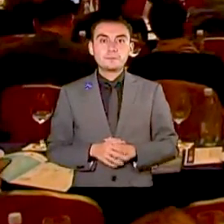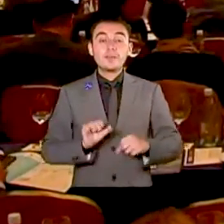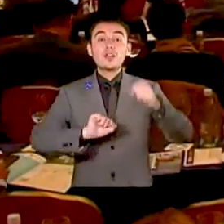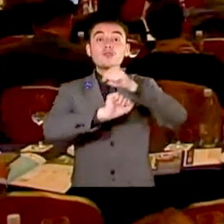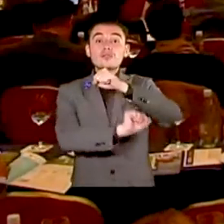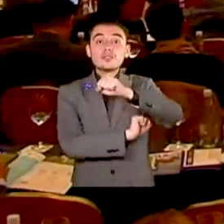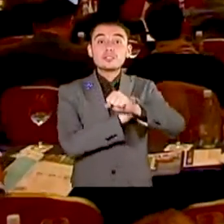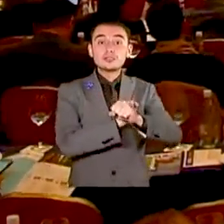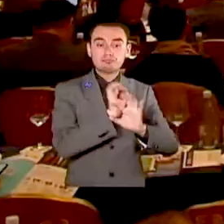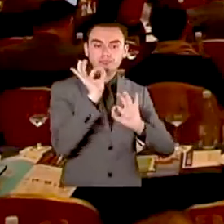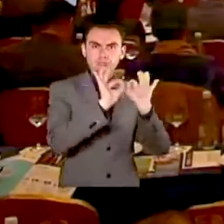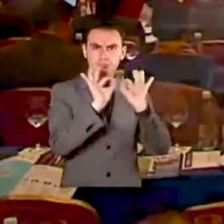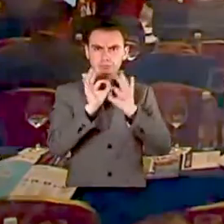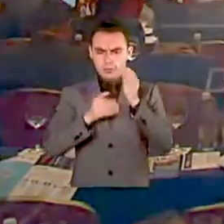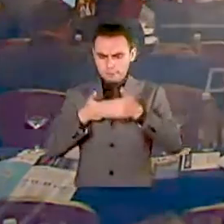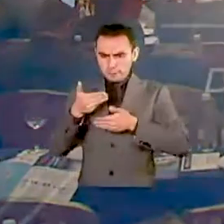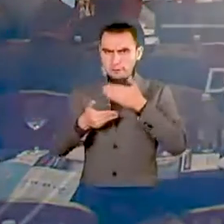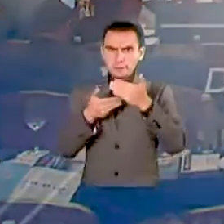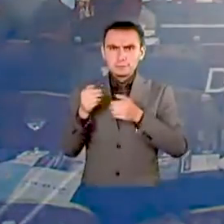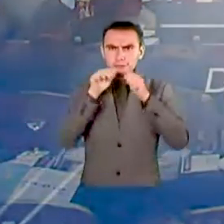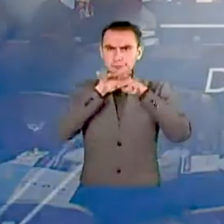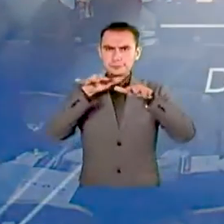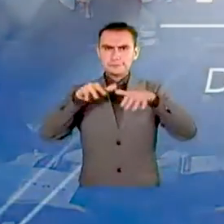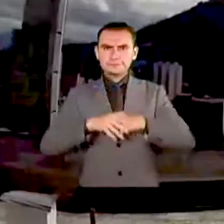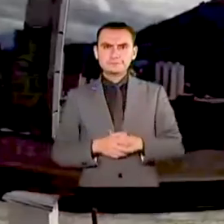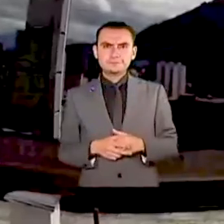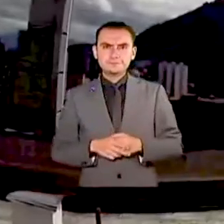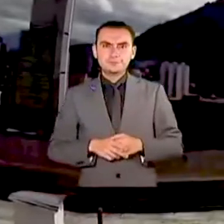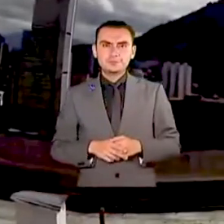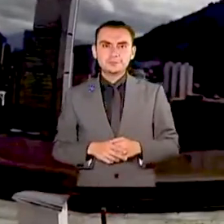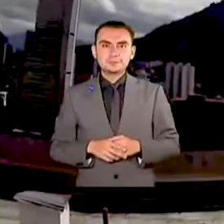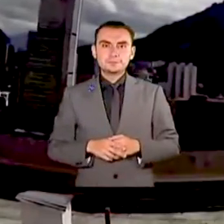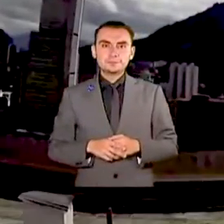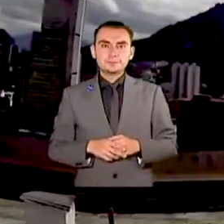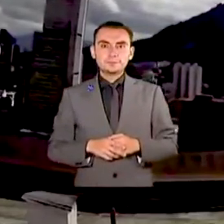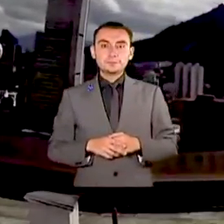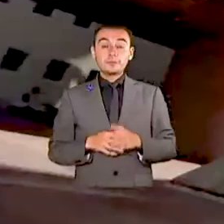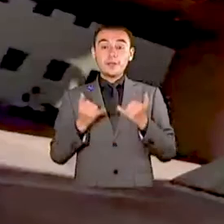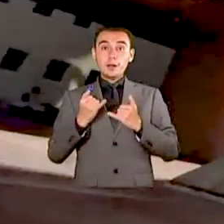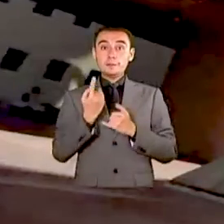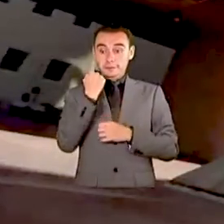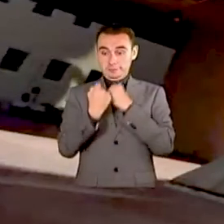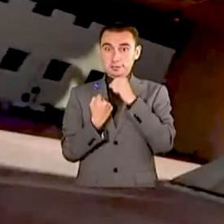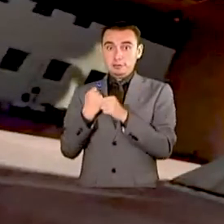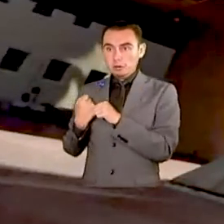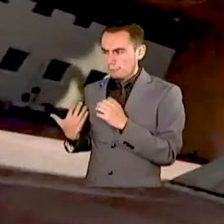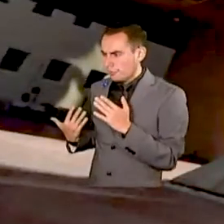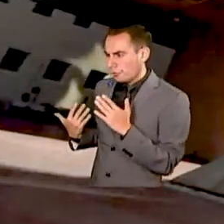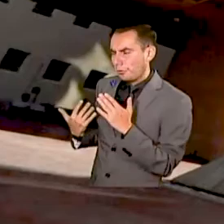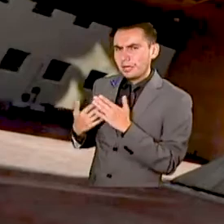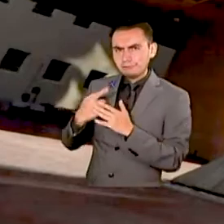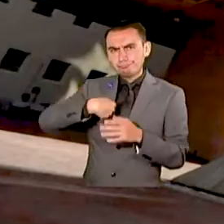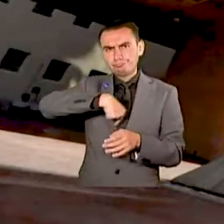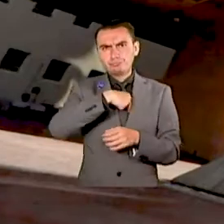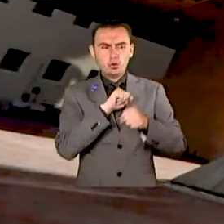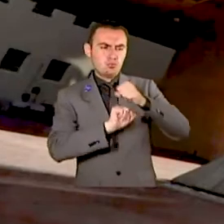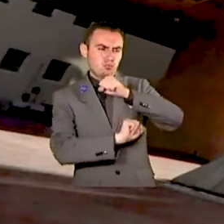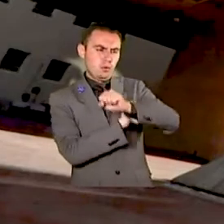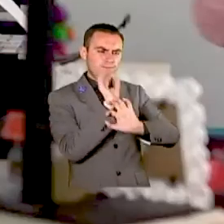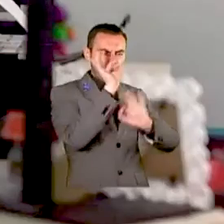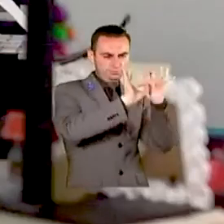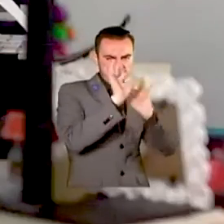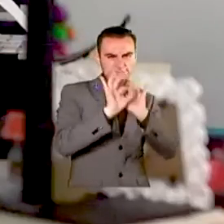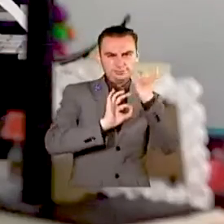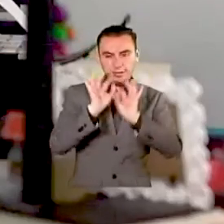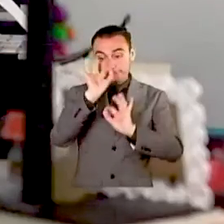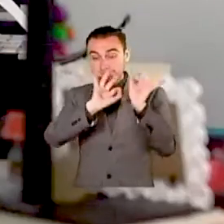Fortalecimiento preventivo, buen desarrollo de la gestión pública. Este primer año de gestión marcó el inicio de un proceso de fortalecimiento de la